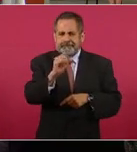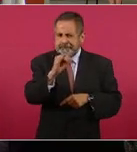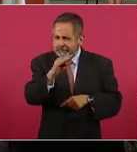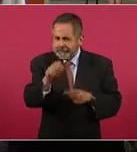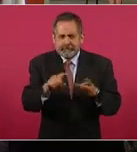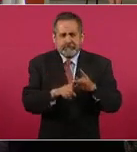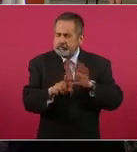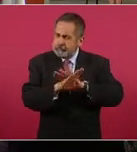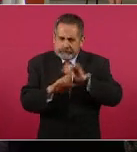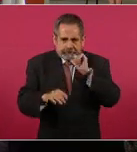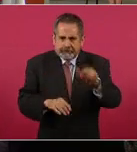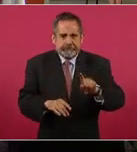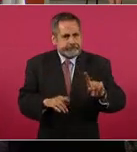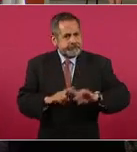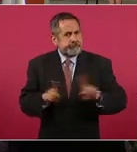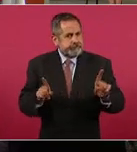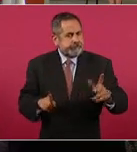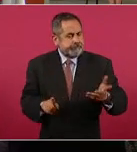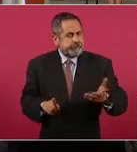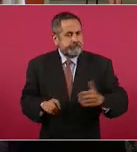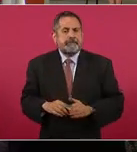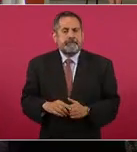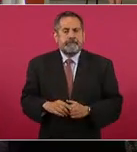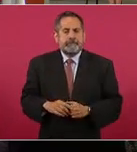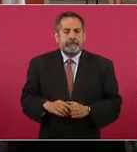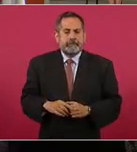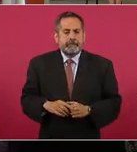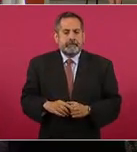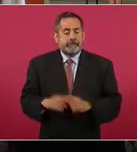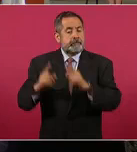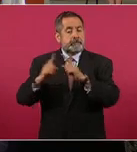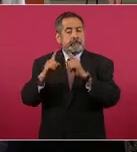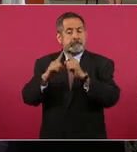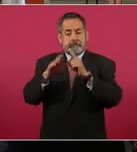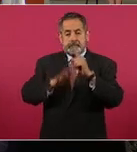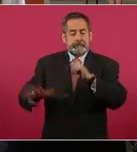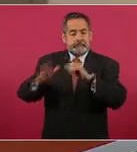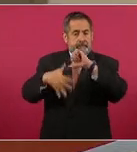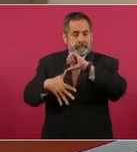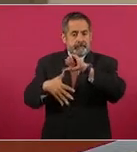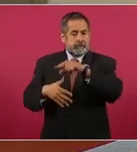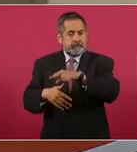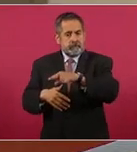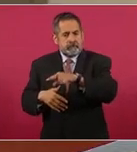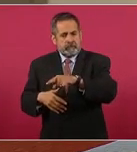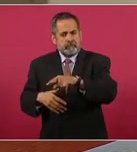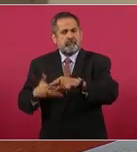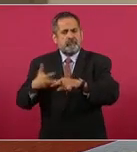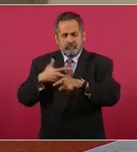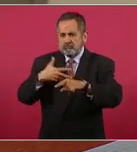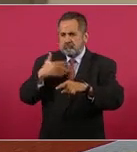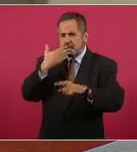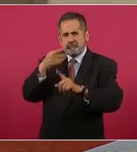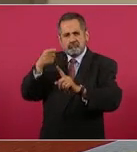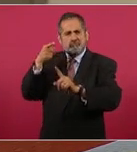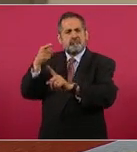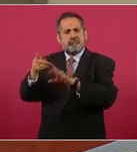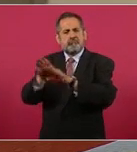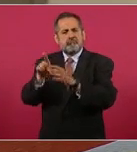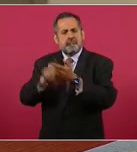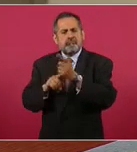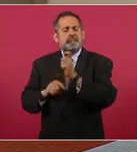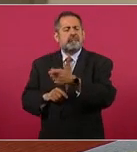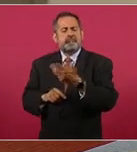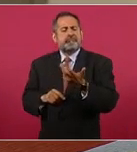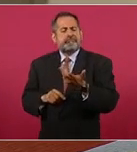es un populismo en ese aspecto, ¿no? La Iglesia latinoamericana tuvo, evidentemente, y